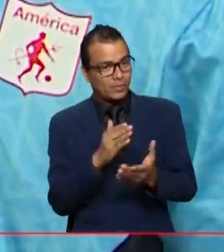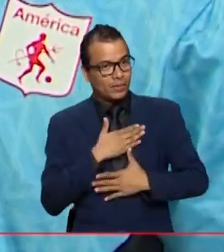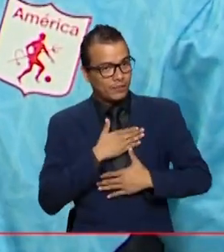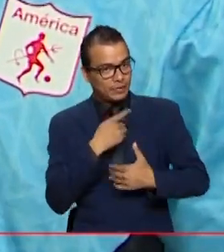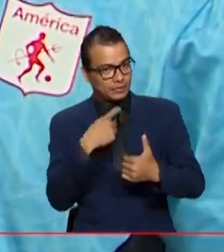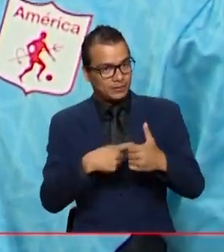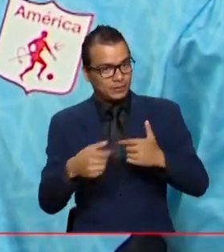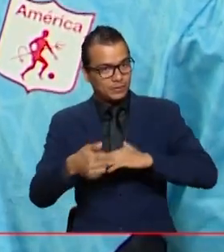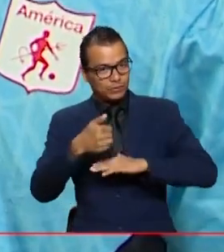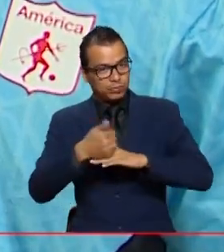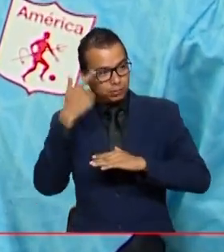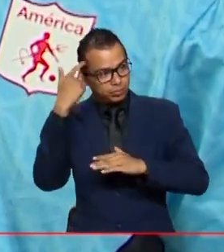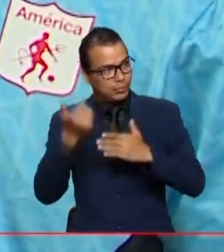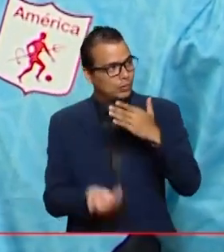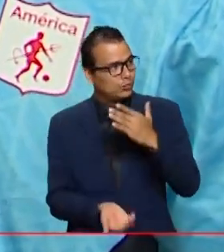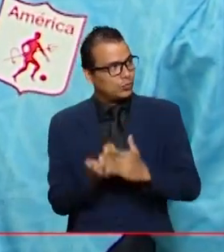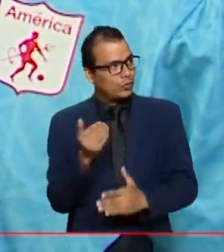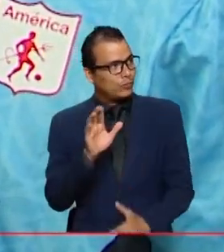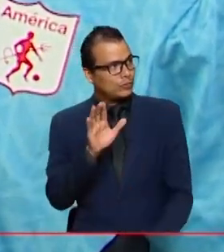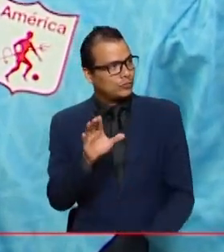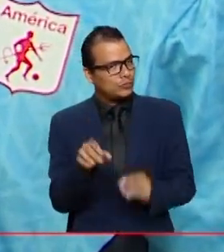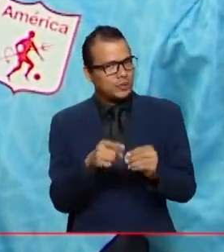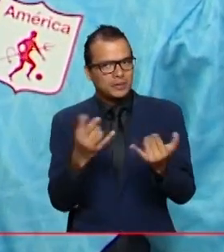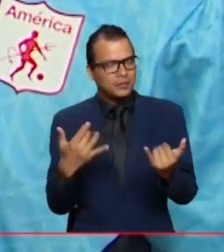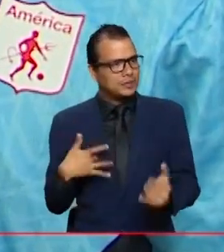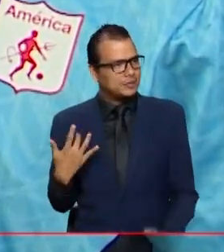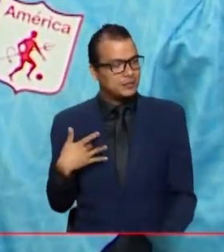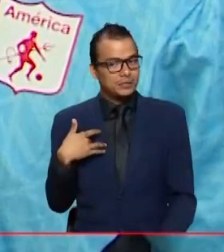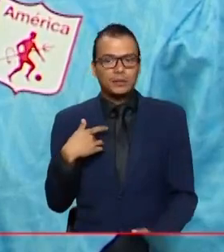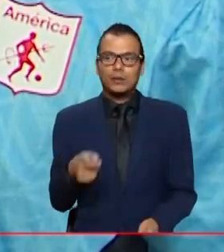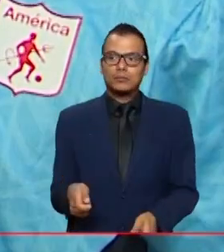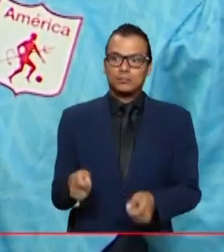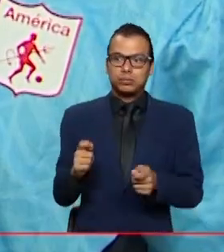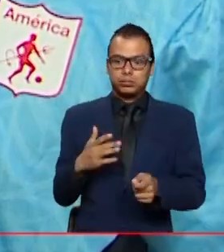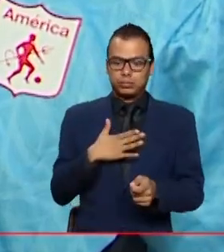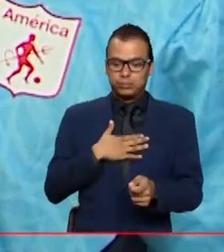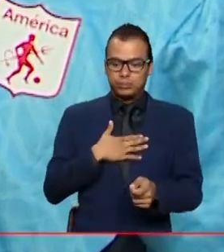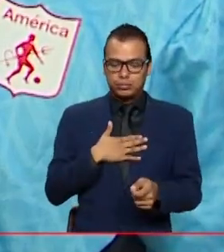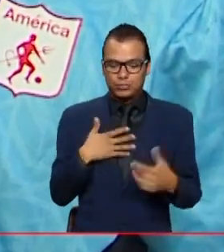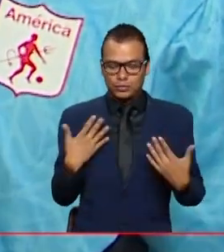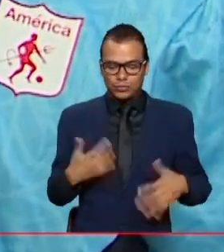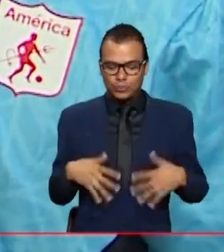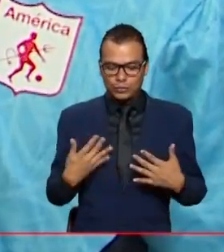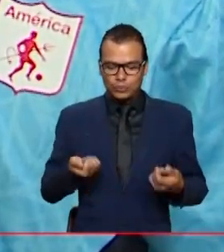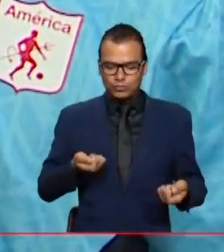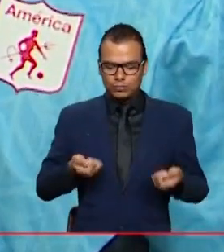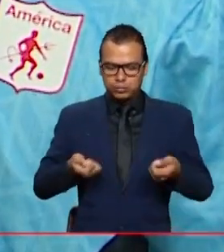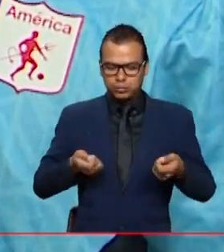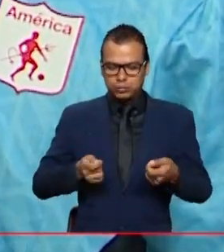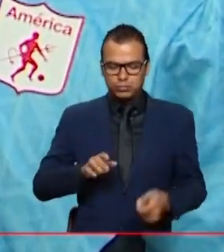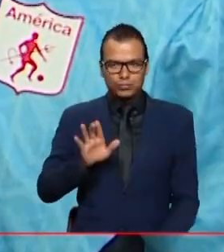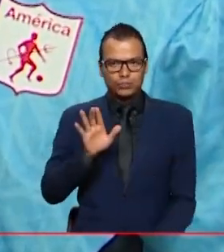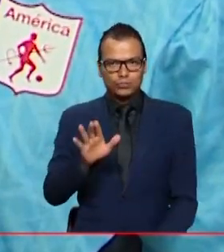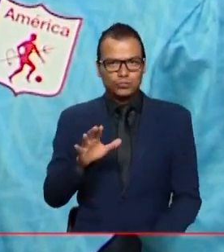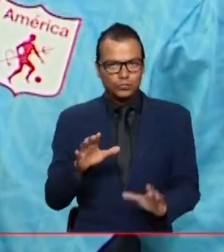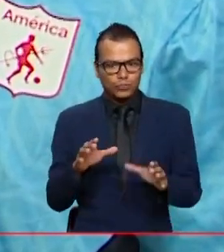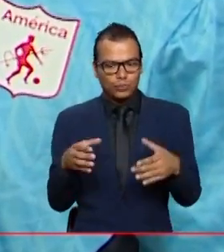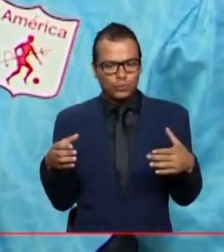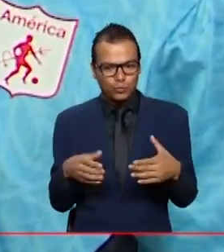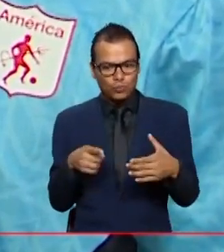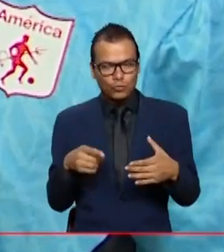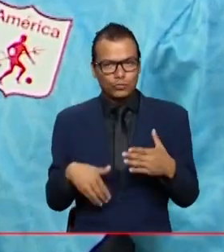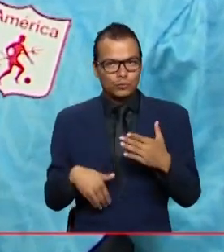felicitaciones por este nuevo reto que tiene, y cómo se siente ya de asumir el primer equipo, la parte principal, ser esa cabeza de este nuevo proyecto